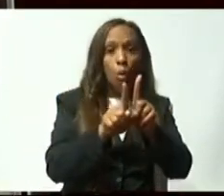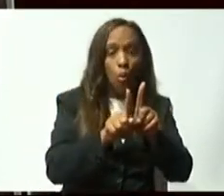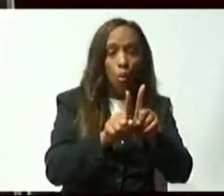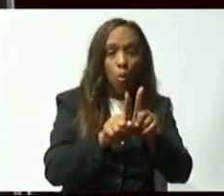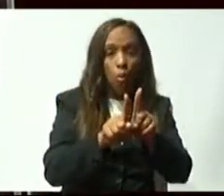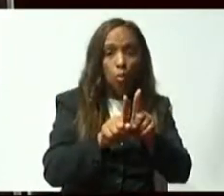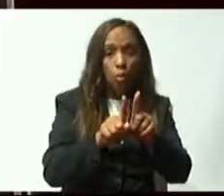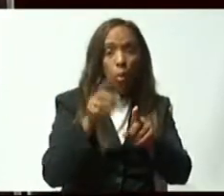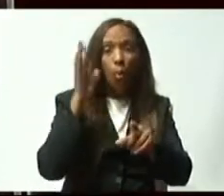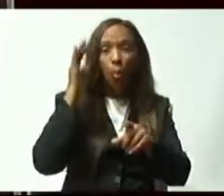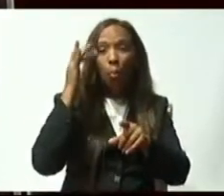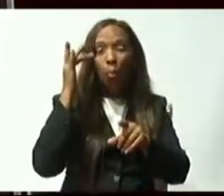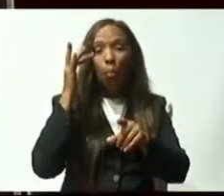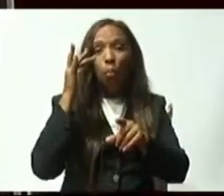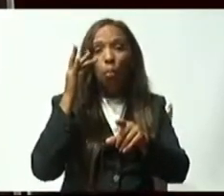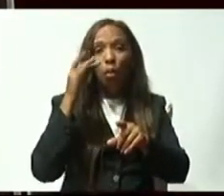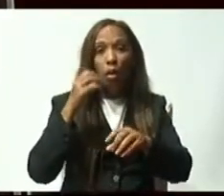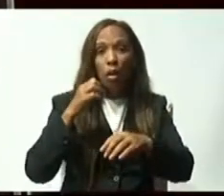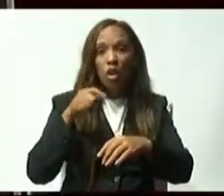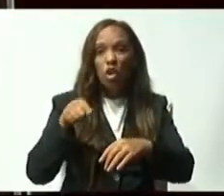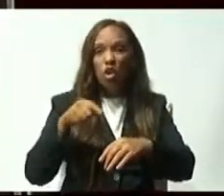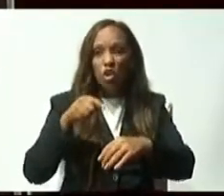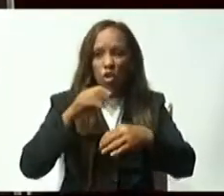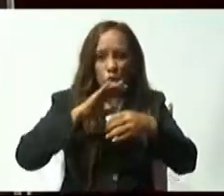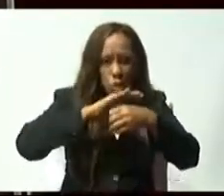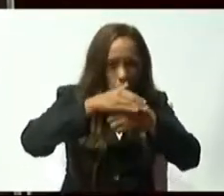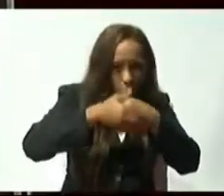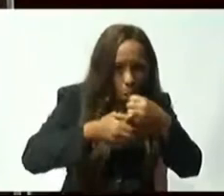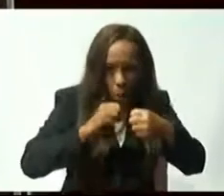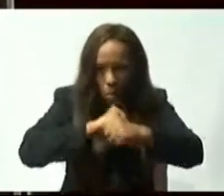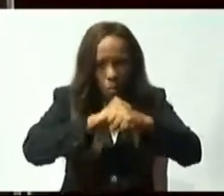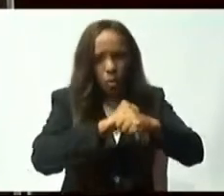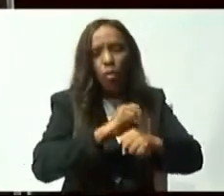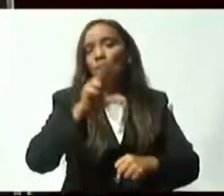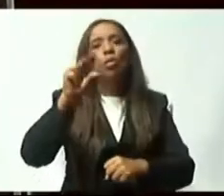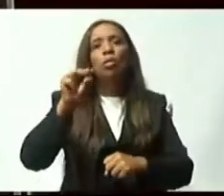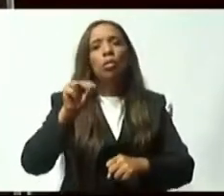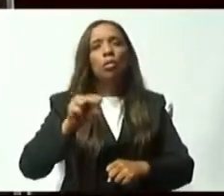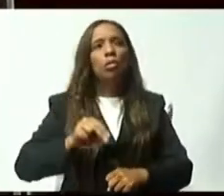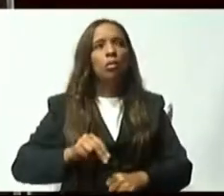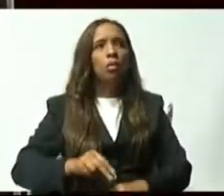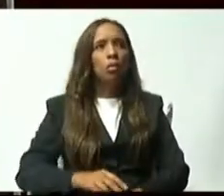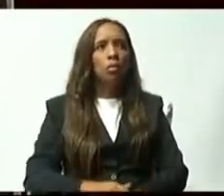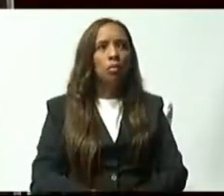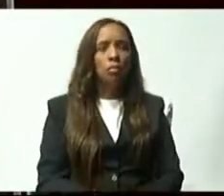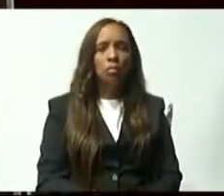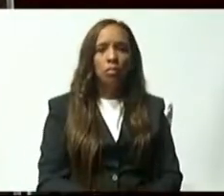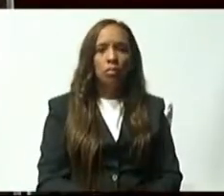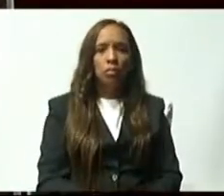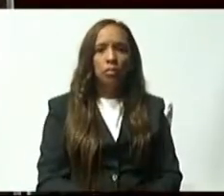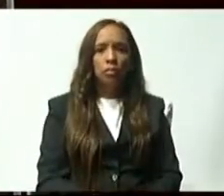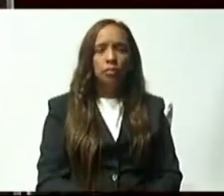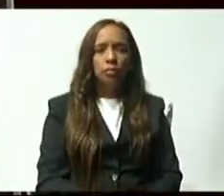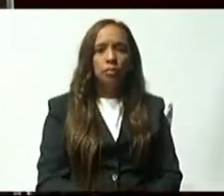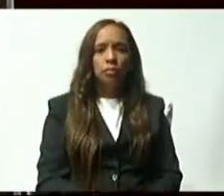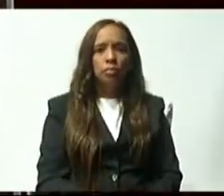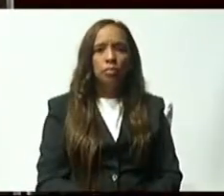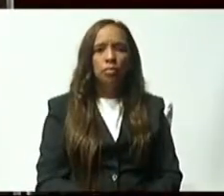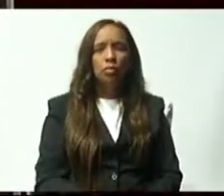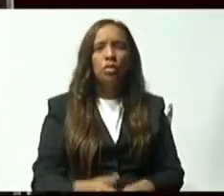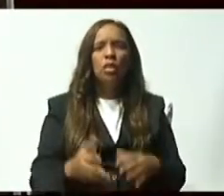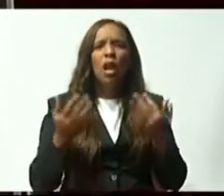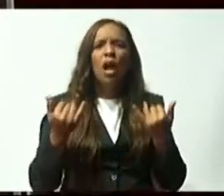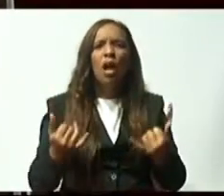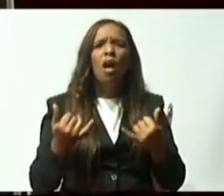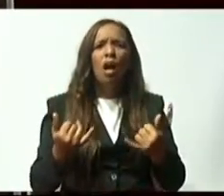Mi familia ha sido afectada con esta situación. Es lo único que yo realmente reclamo, que se le devuelva